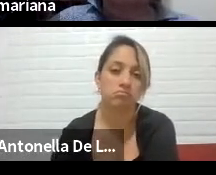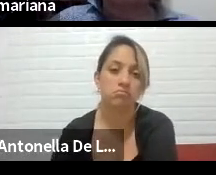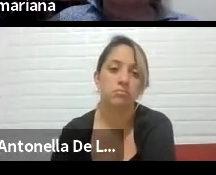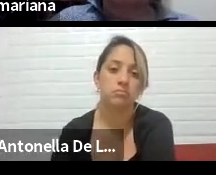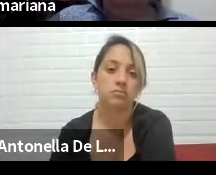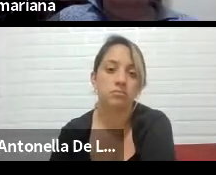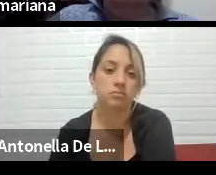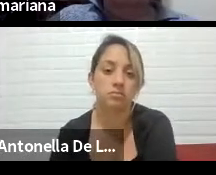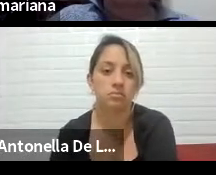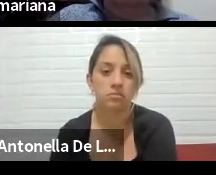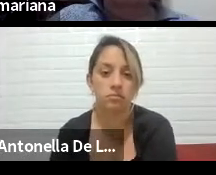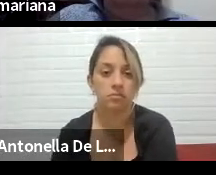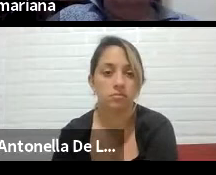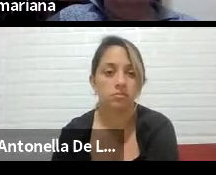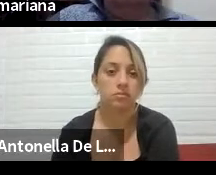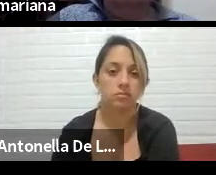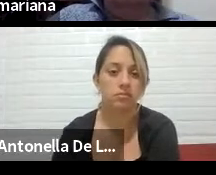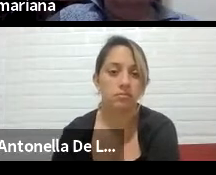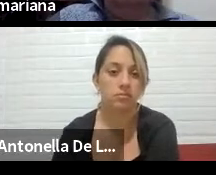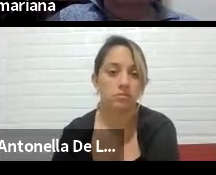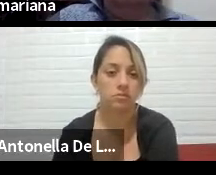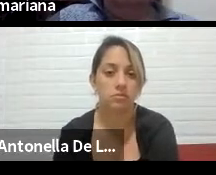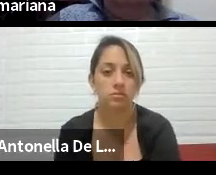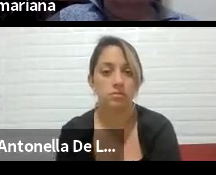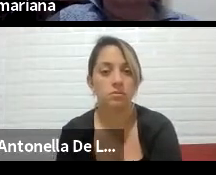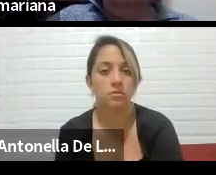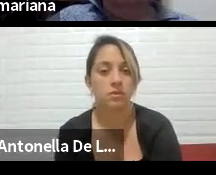con ustedes ahora.